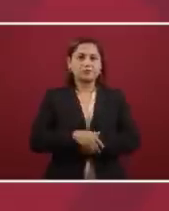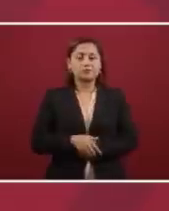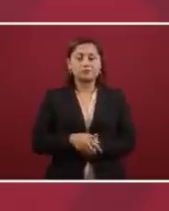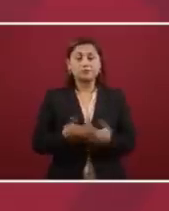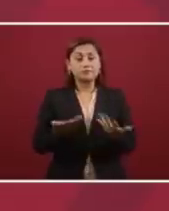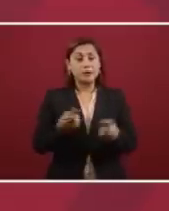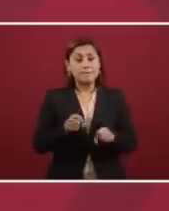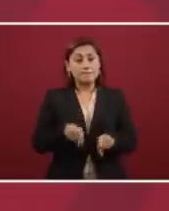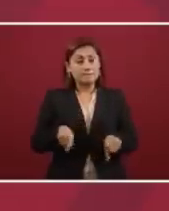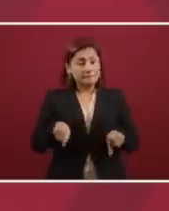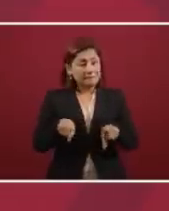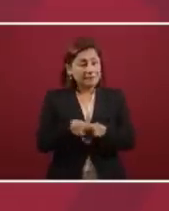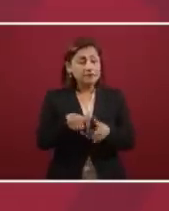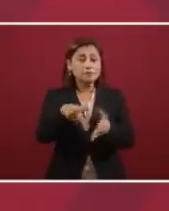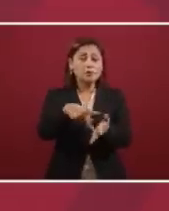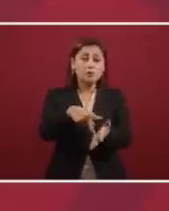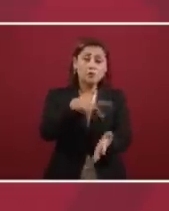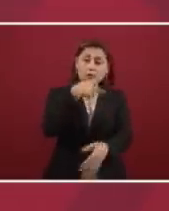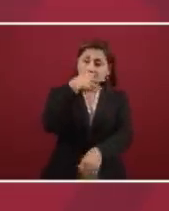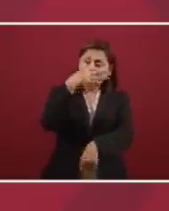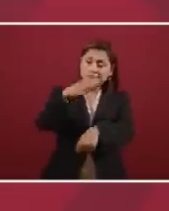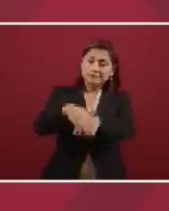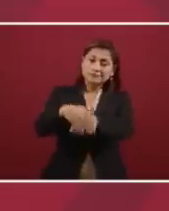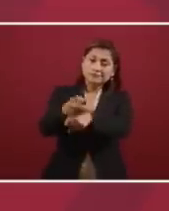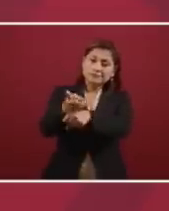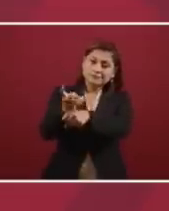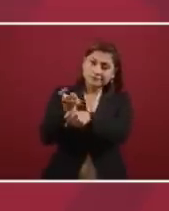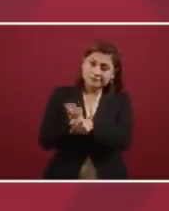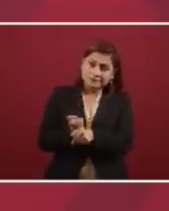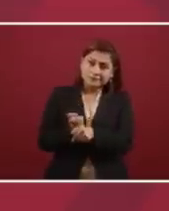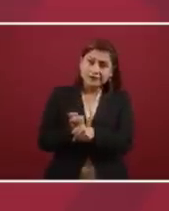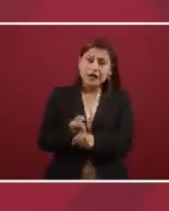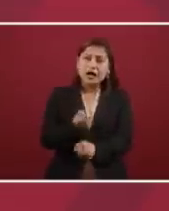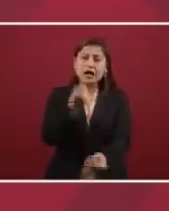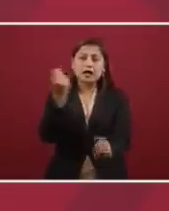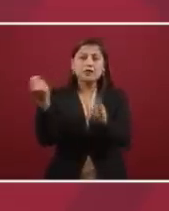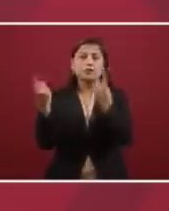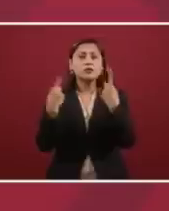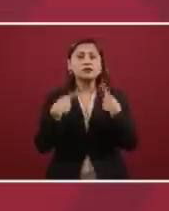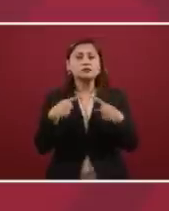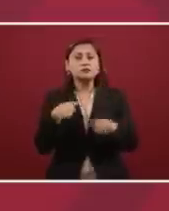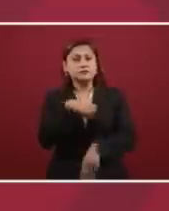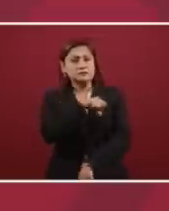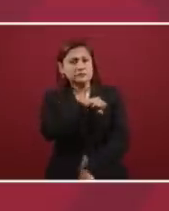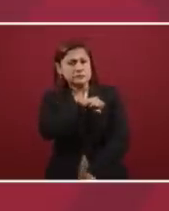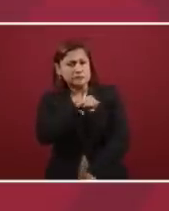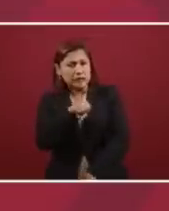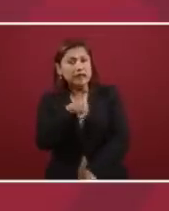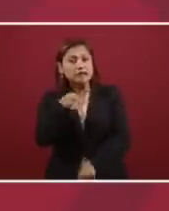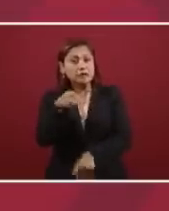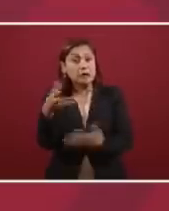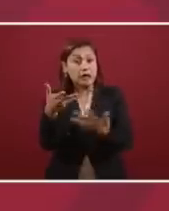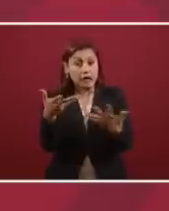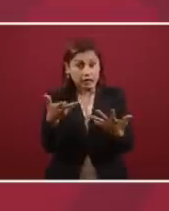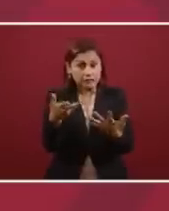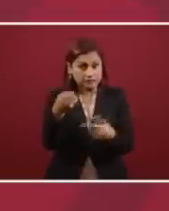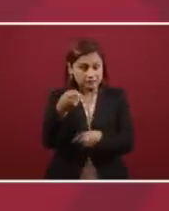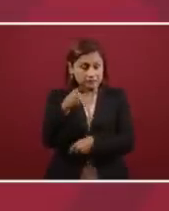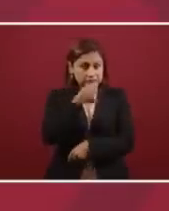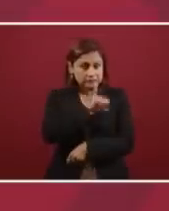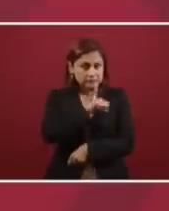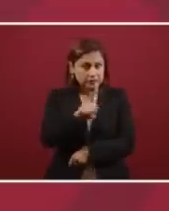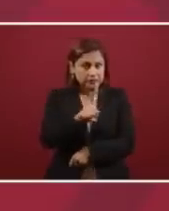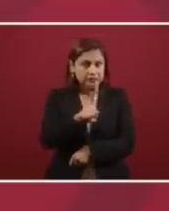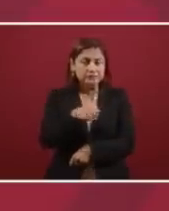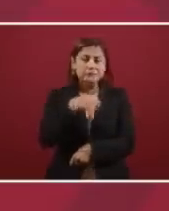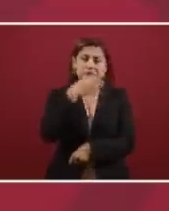a todos los que se dedican a estas actividades ilícitas a que se porten bien